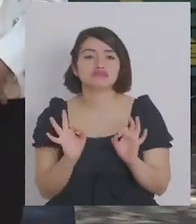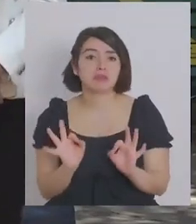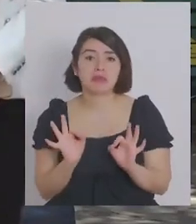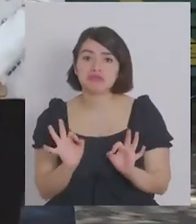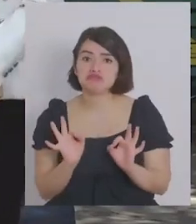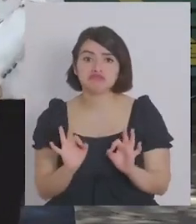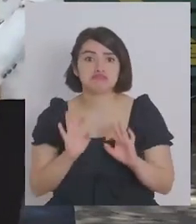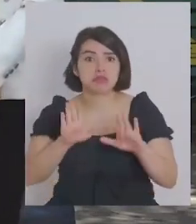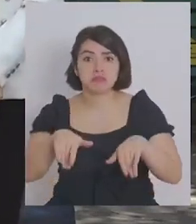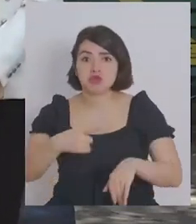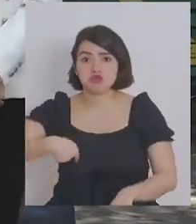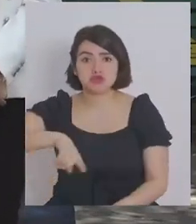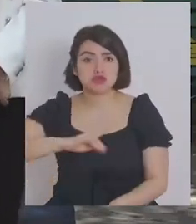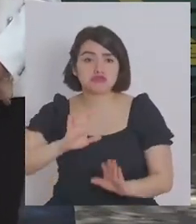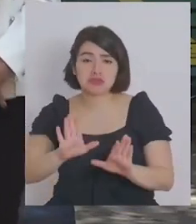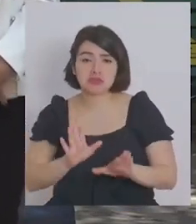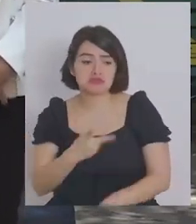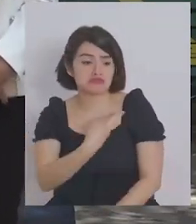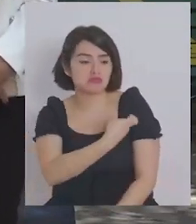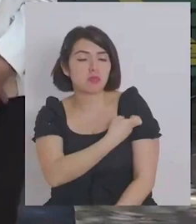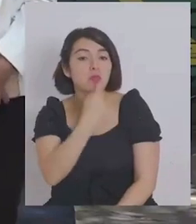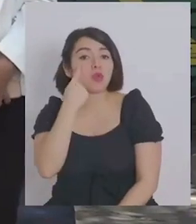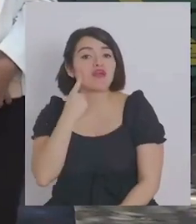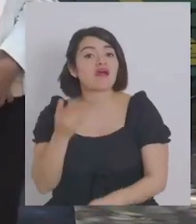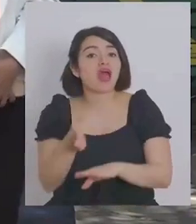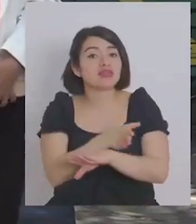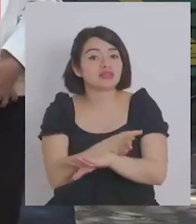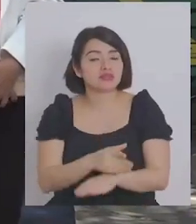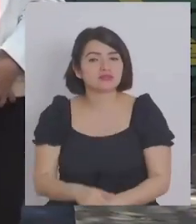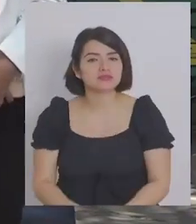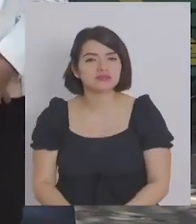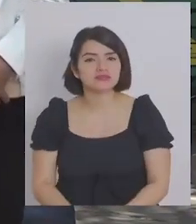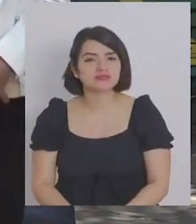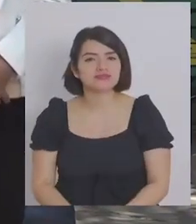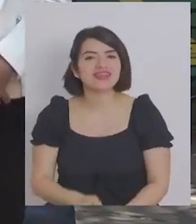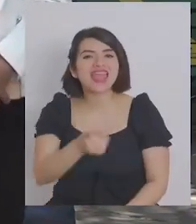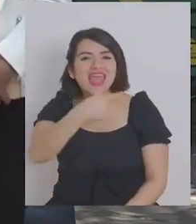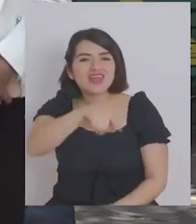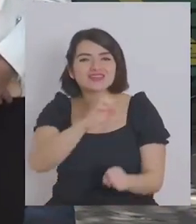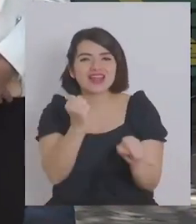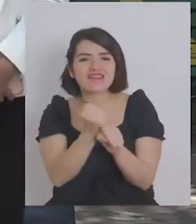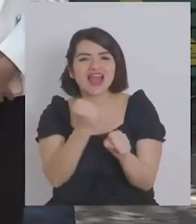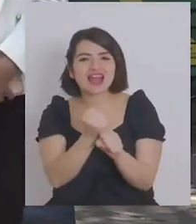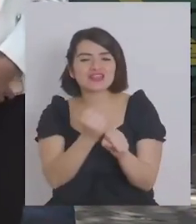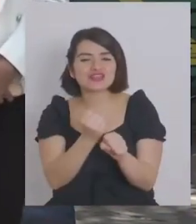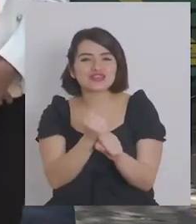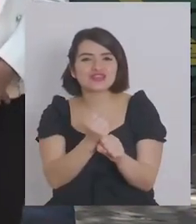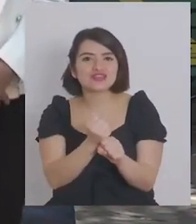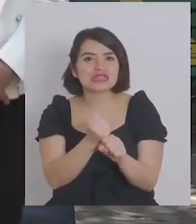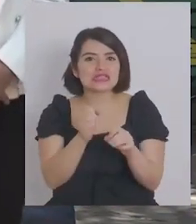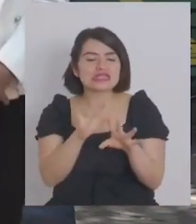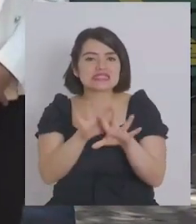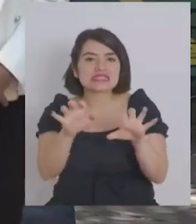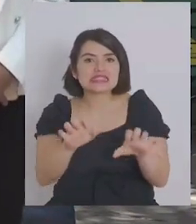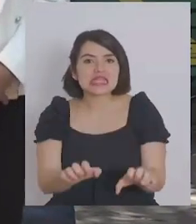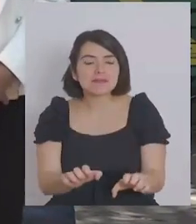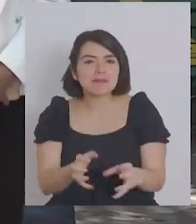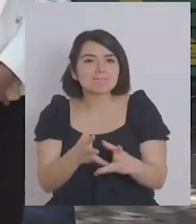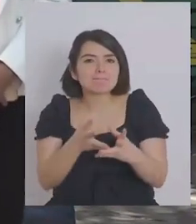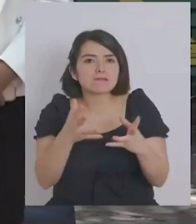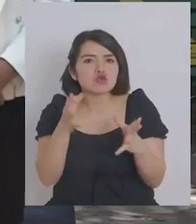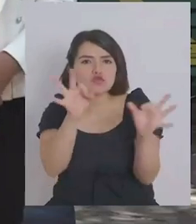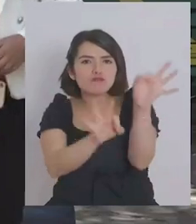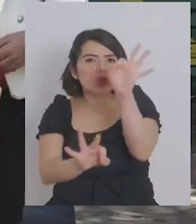como nosotros que a diferencia están trabajando en un sistema altamente estresado y con alta carga viral